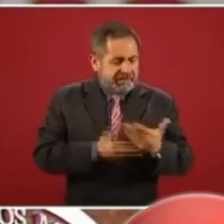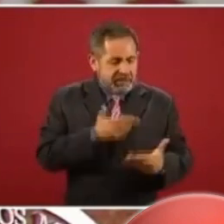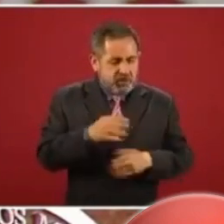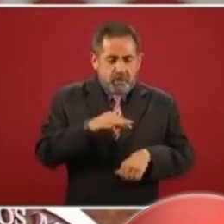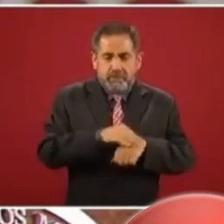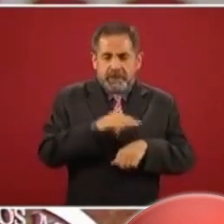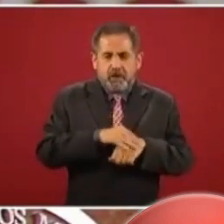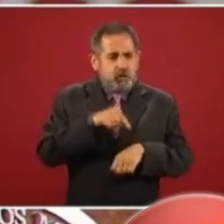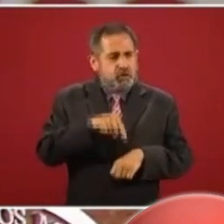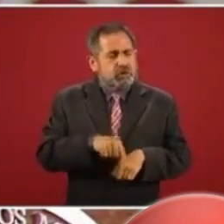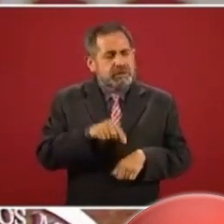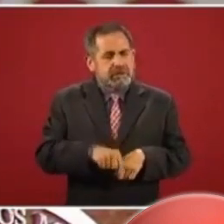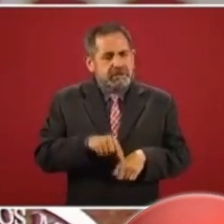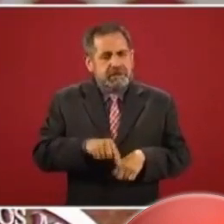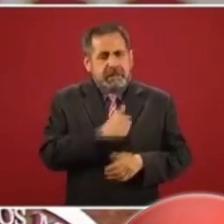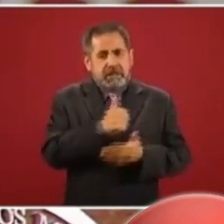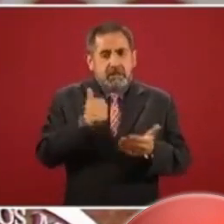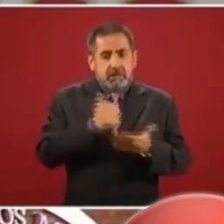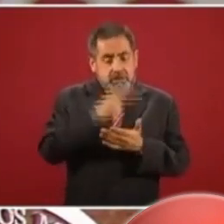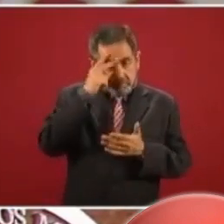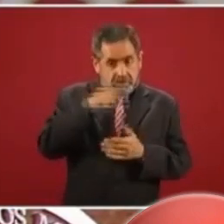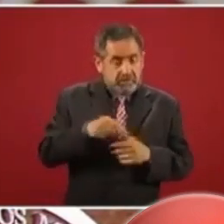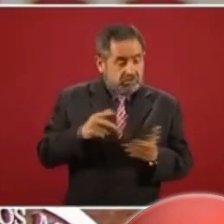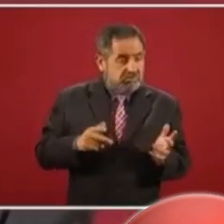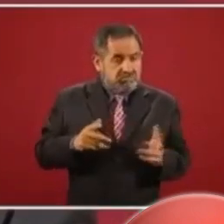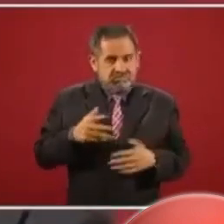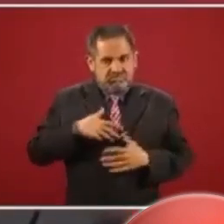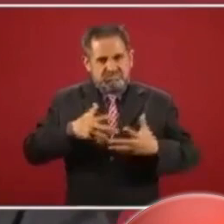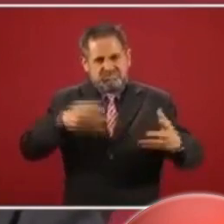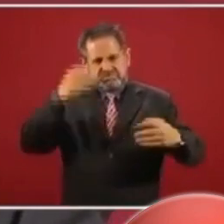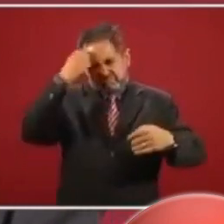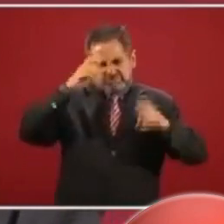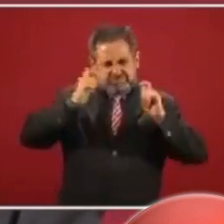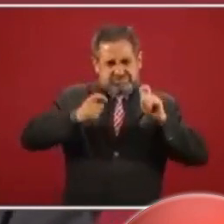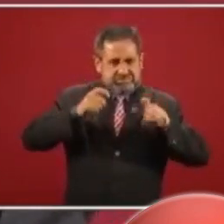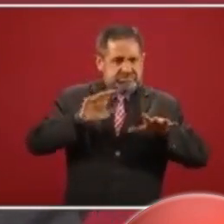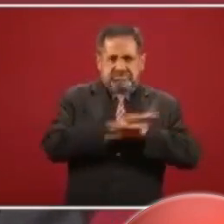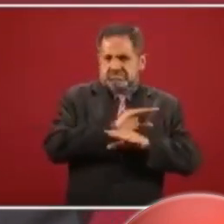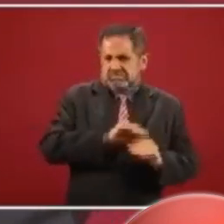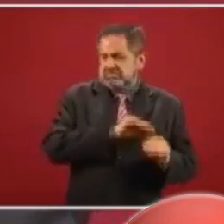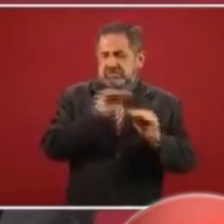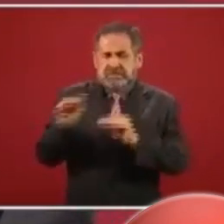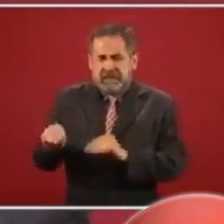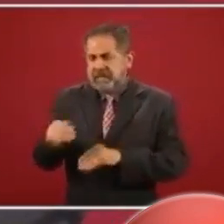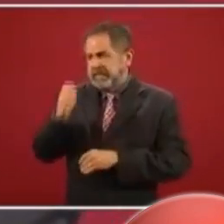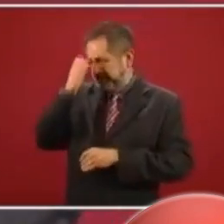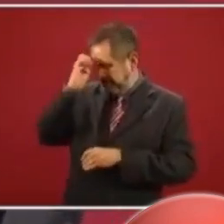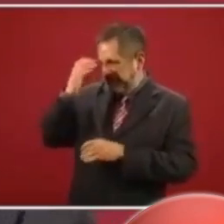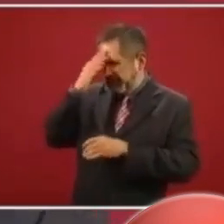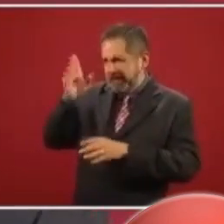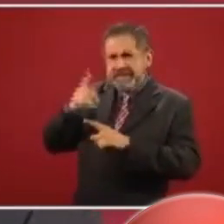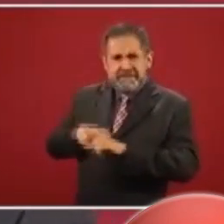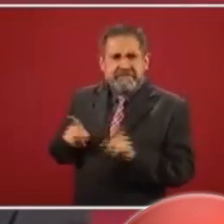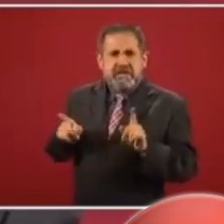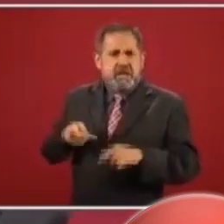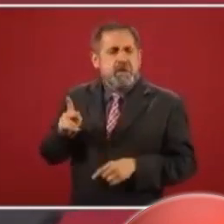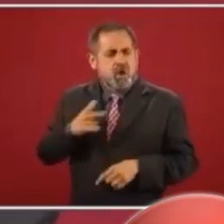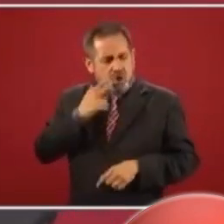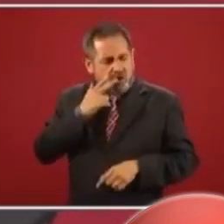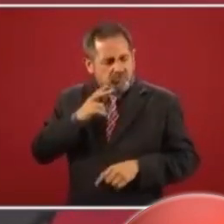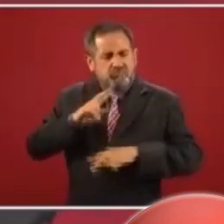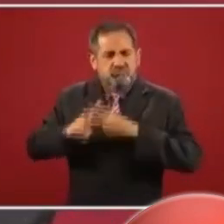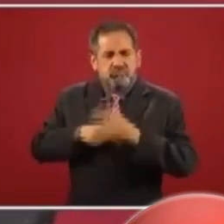médicos de la Ciudad de México, o sea, tiene una dimensión enorme. Ahora enfrenta retos igual de complicados, pero en un